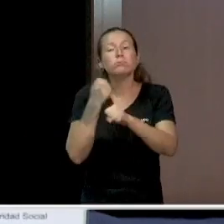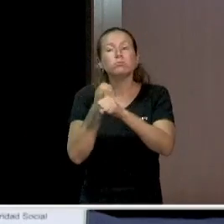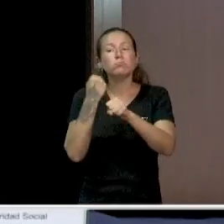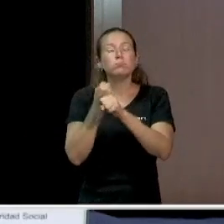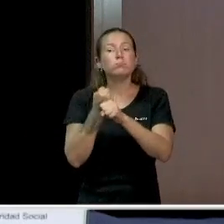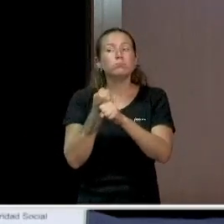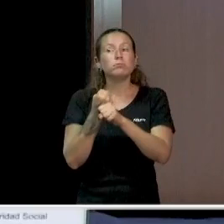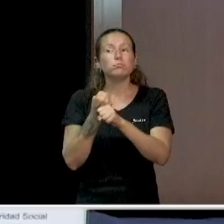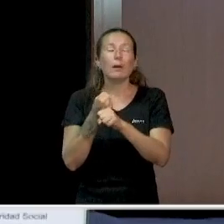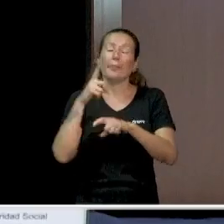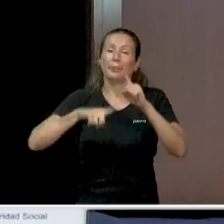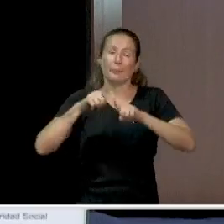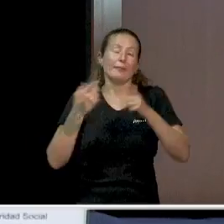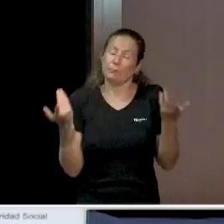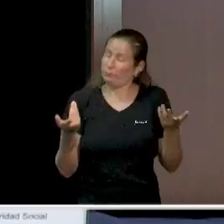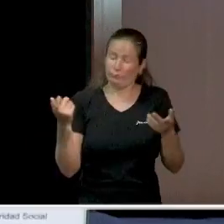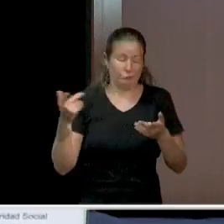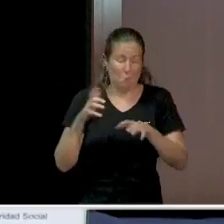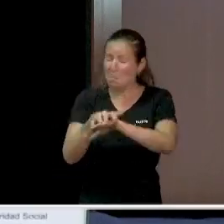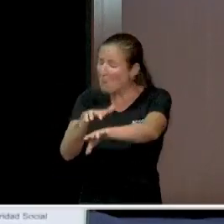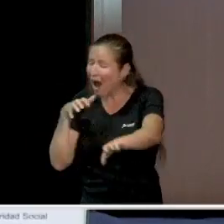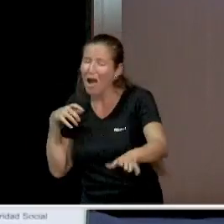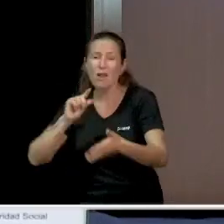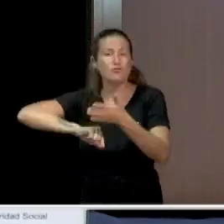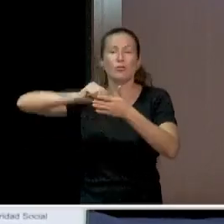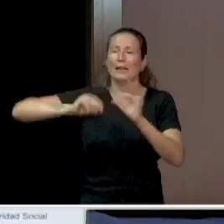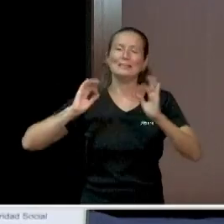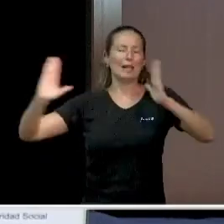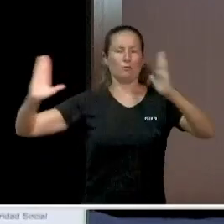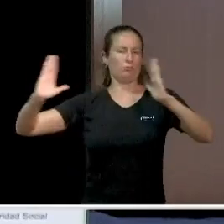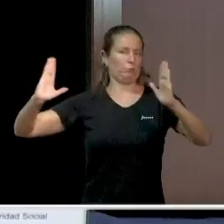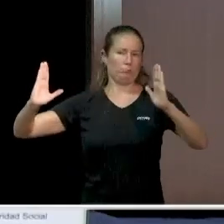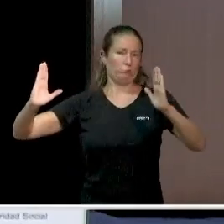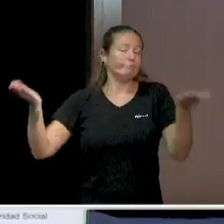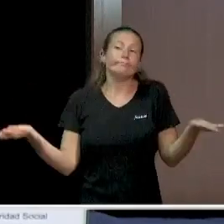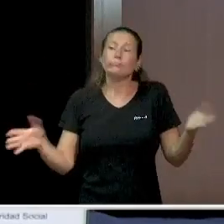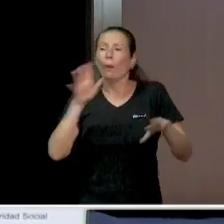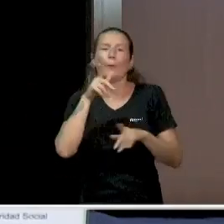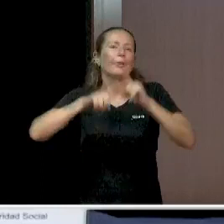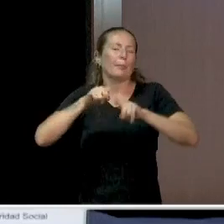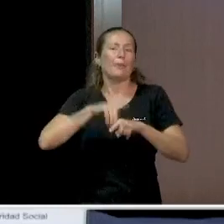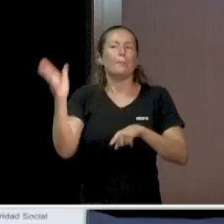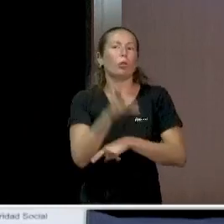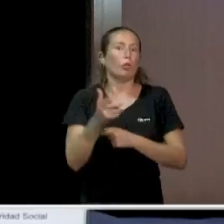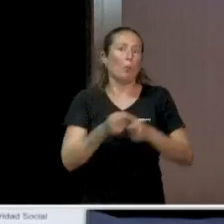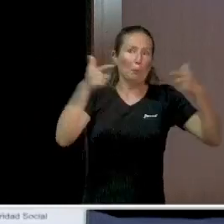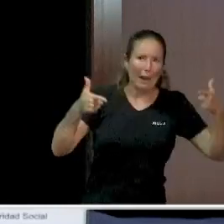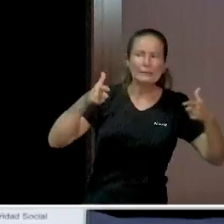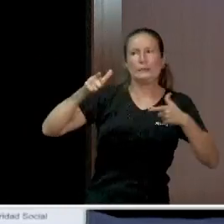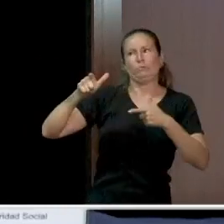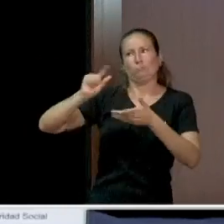la temporalidad de los contratos. El contrato eventual por circunstancias de la producción y el